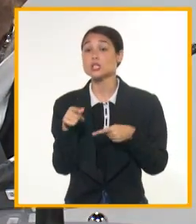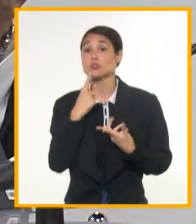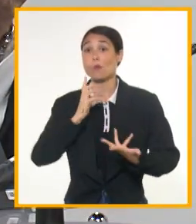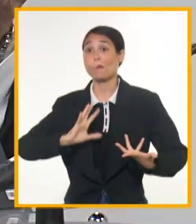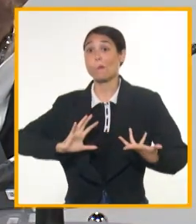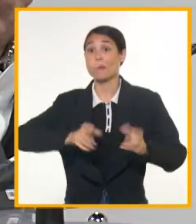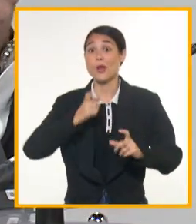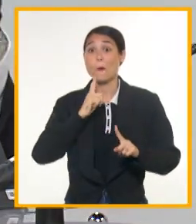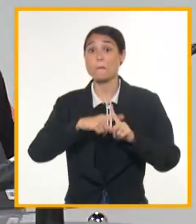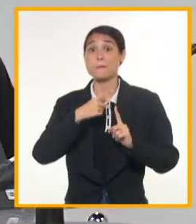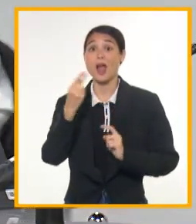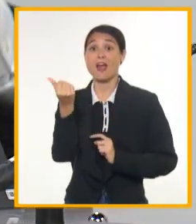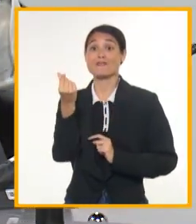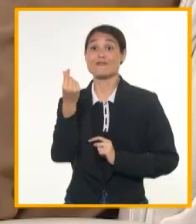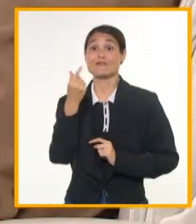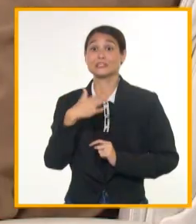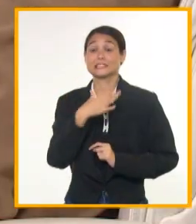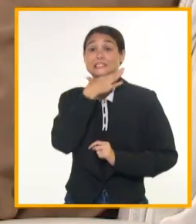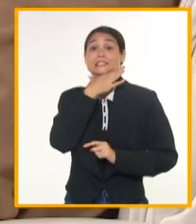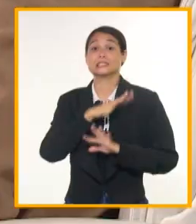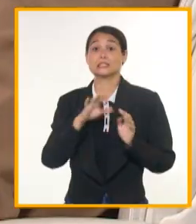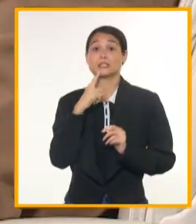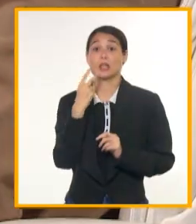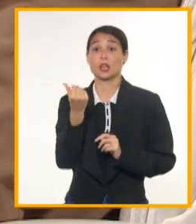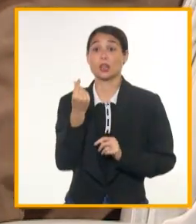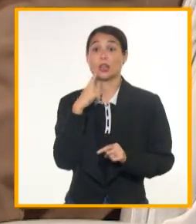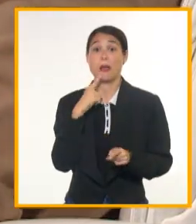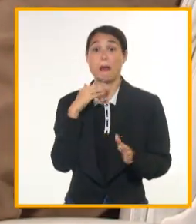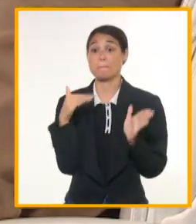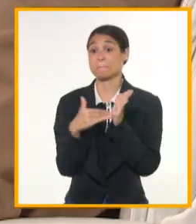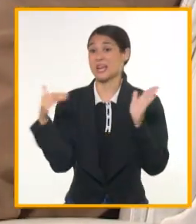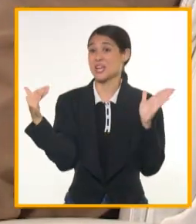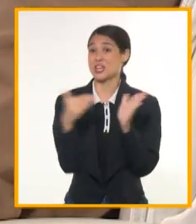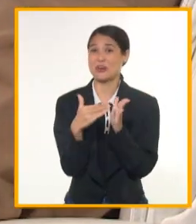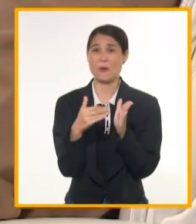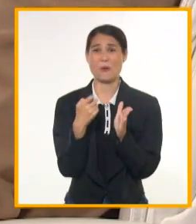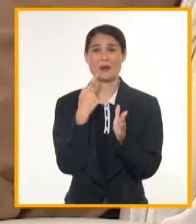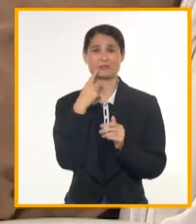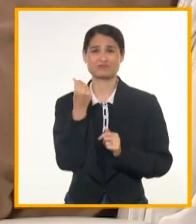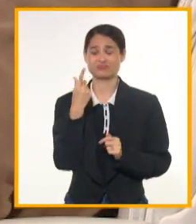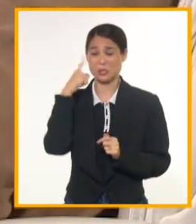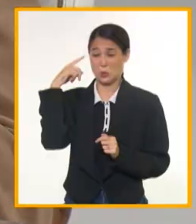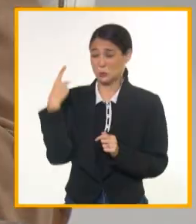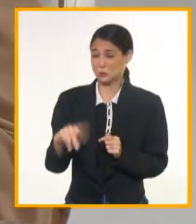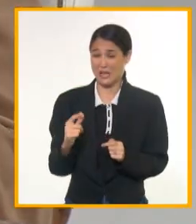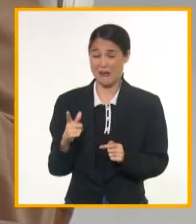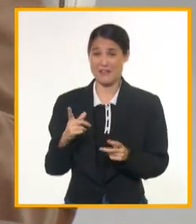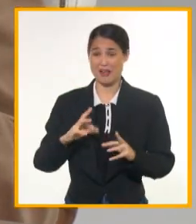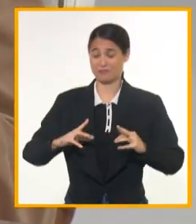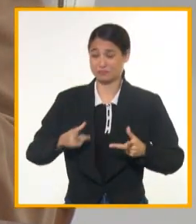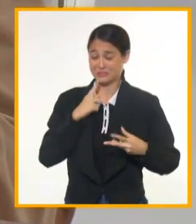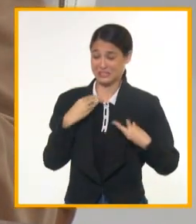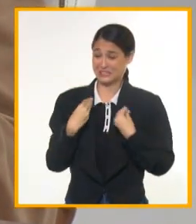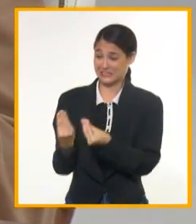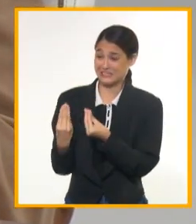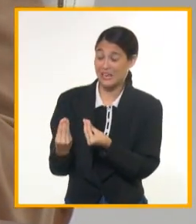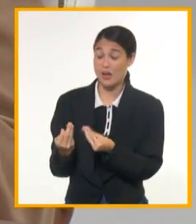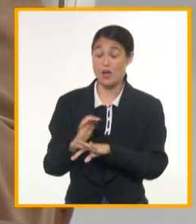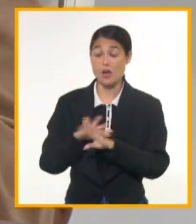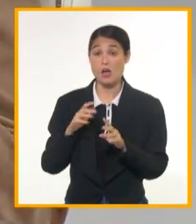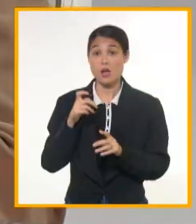finanza de Estados Unidos. Pero son claro, millones y millones que se el problema es que no sabe si regresen. El problema es que, nos guste o no más el